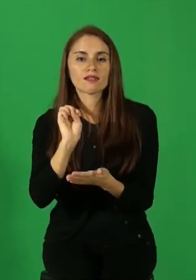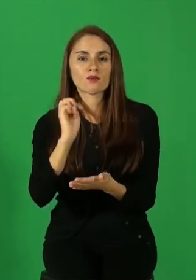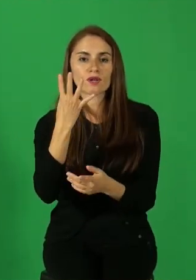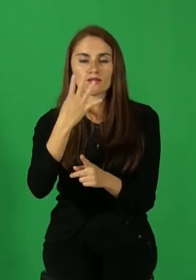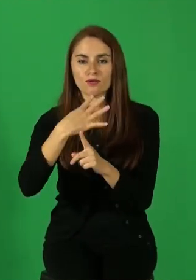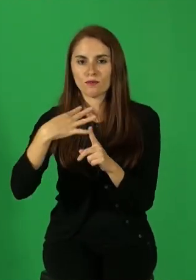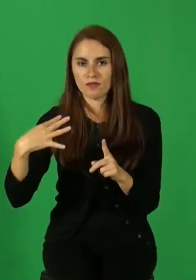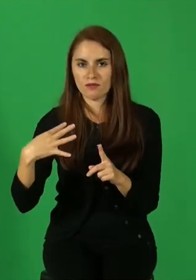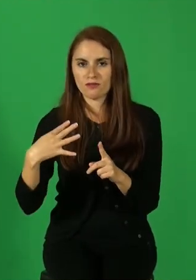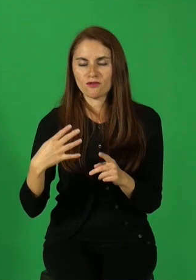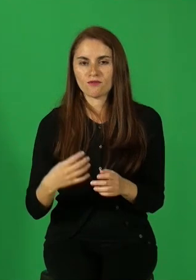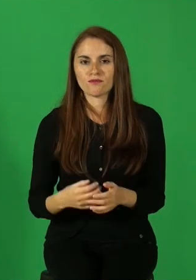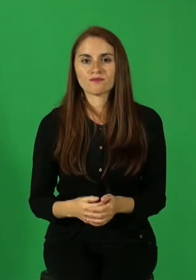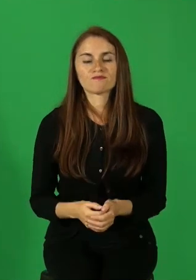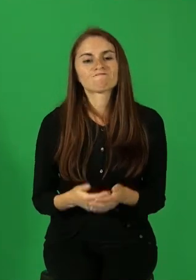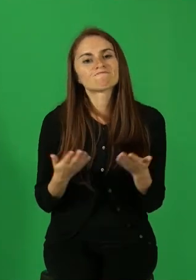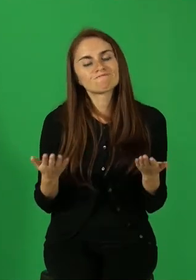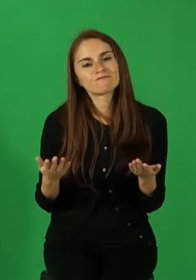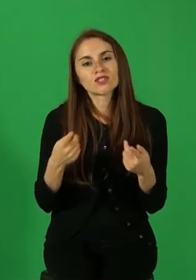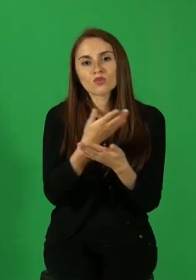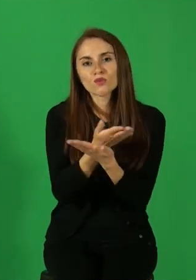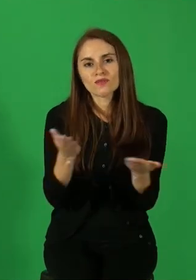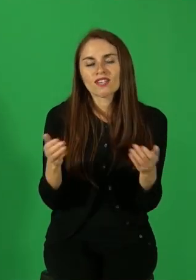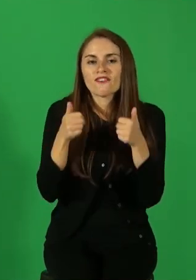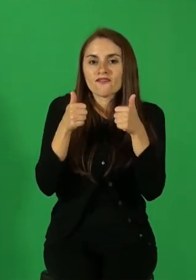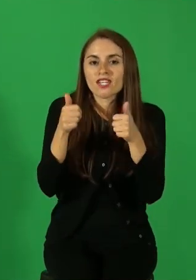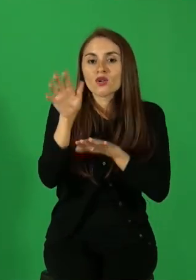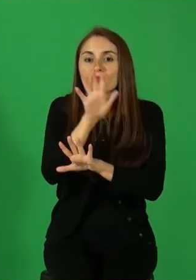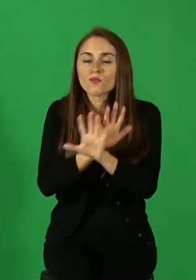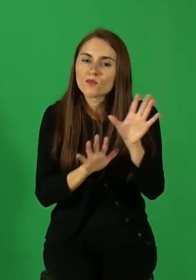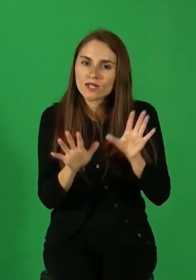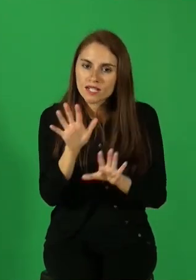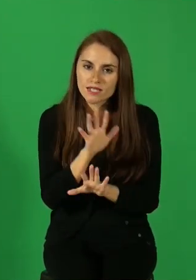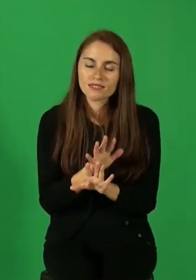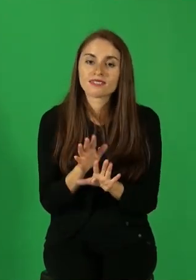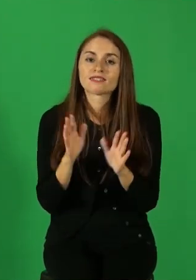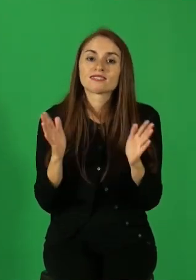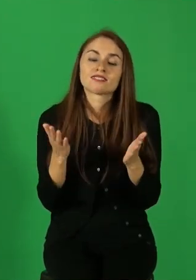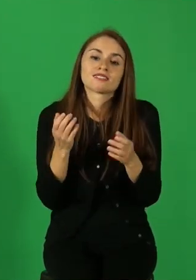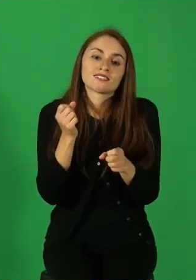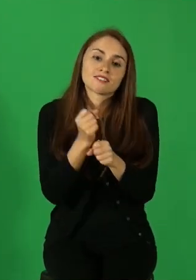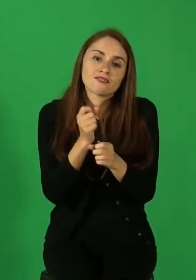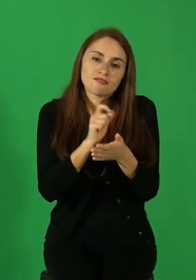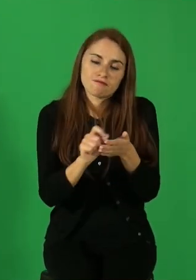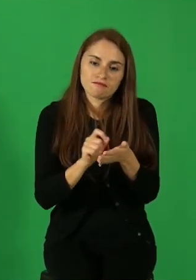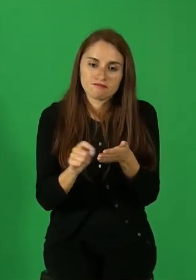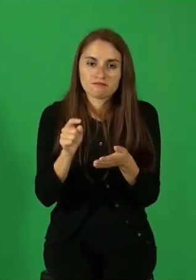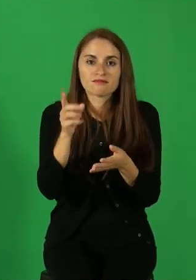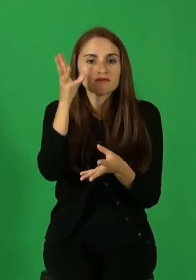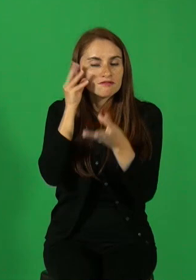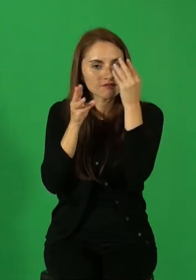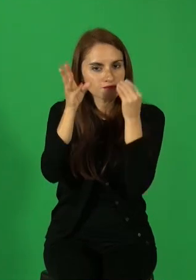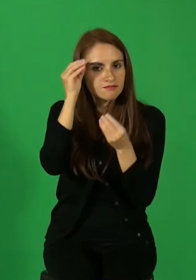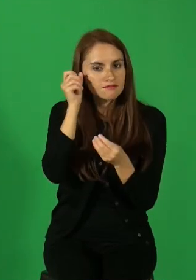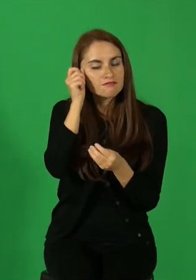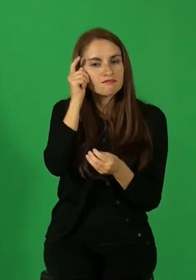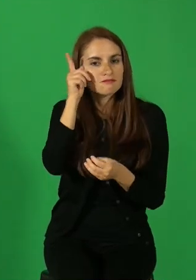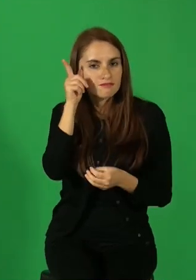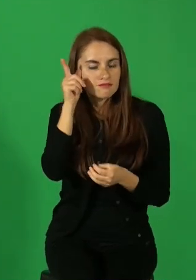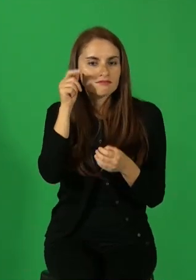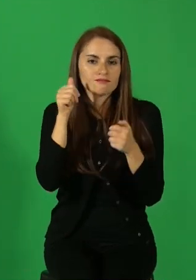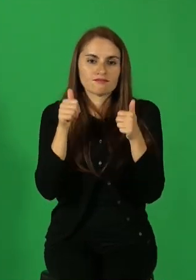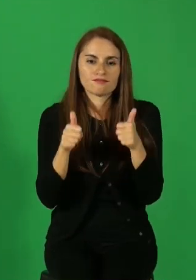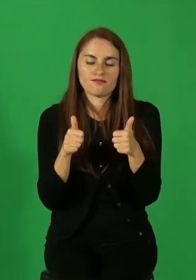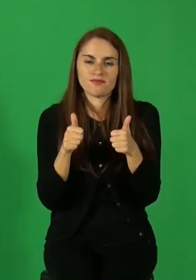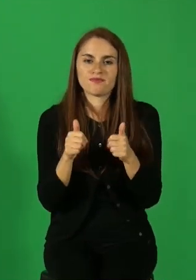medio. Que estén bien, cuídense y trabajen los conceptos que hoy día estuvimos viendo